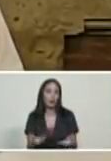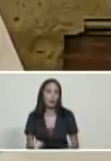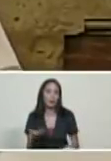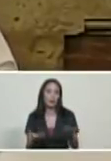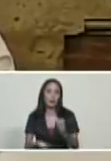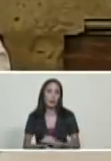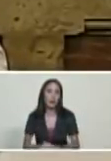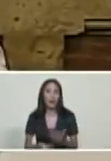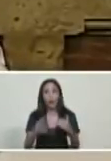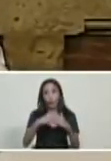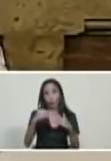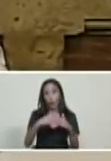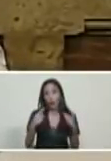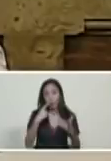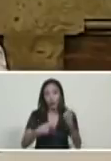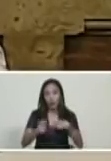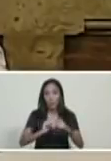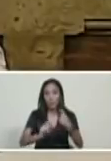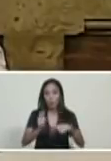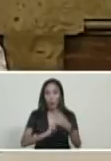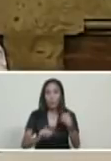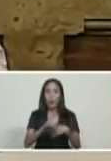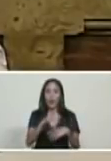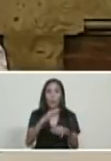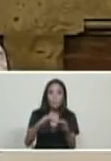es el dólar, ¿verdad, Jorge Rodríguez?